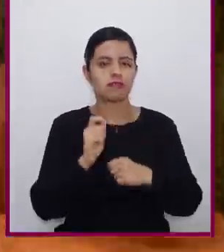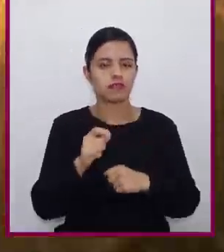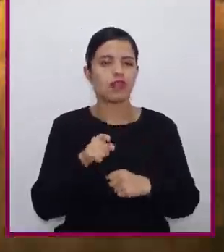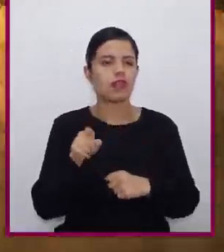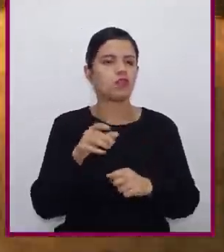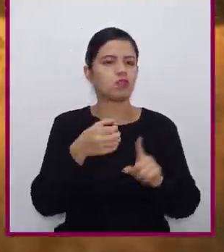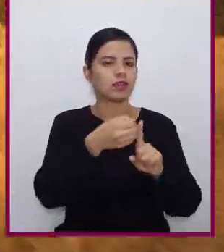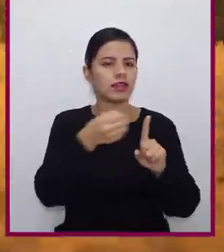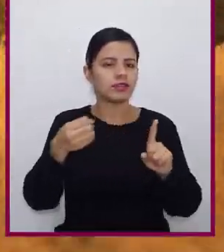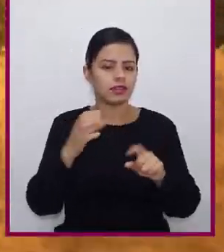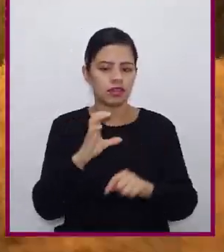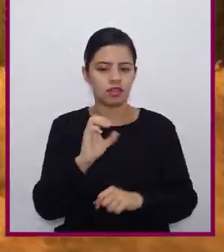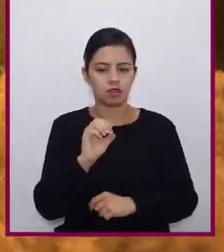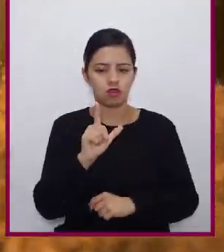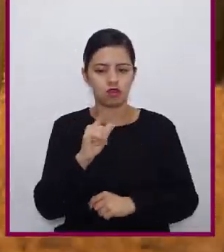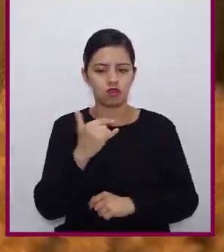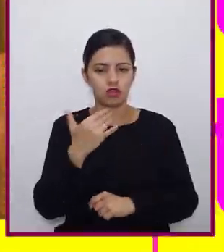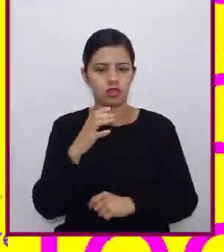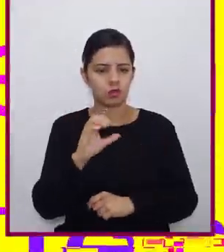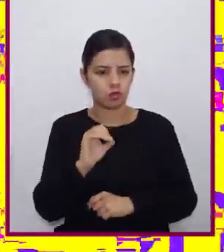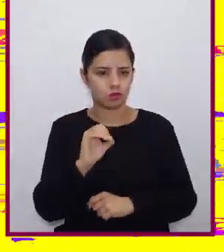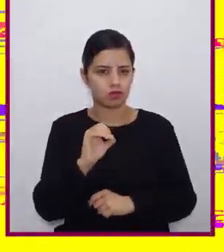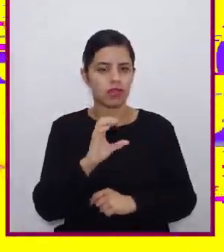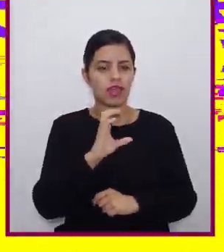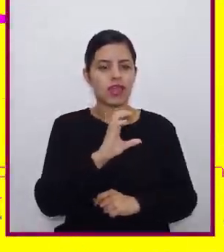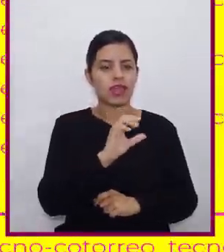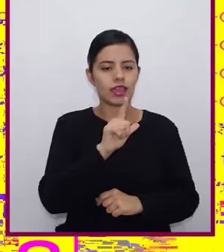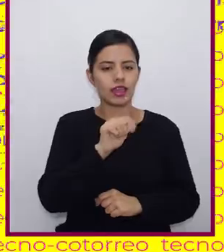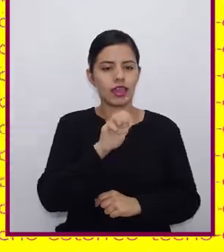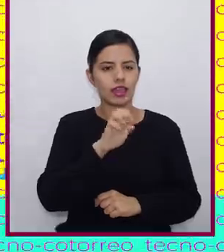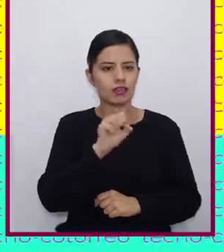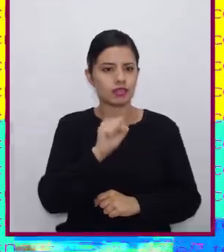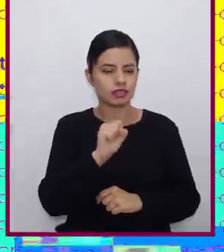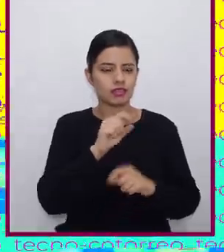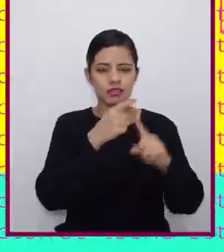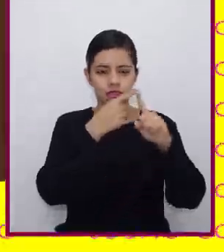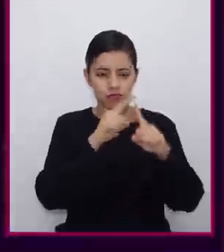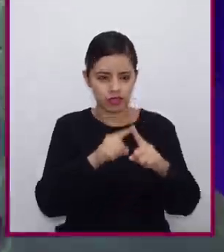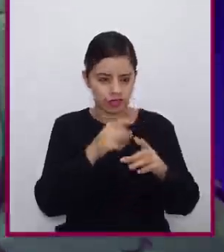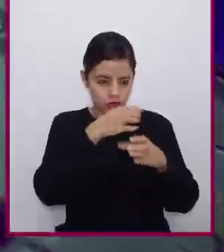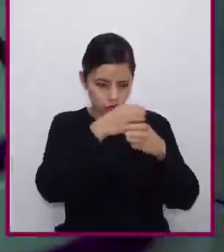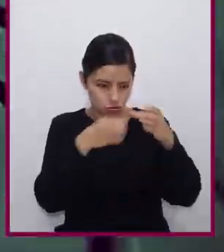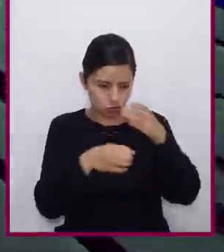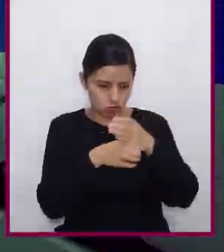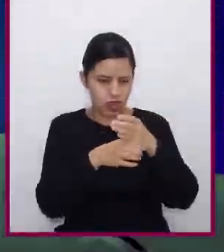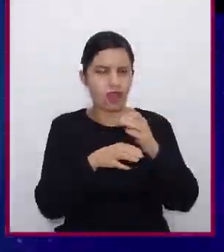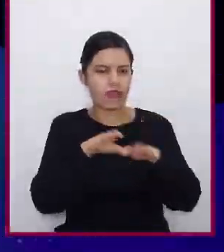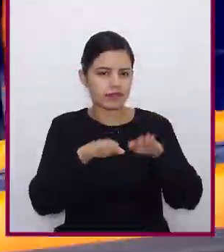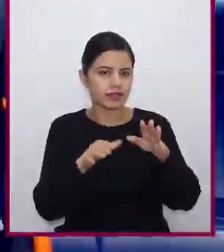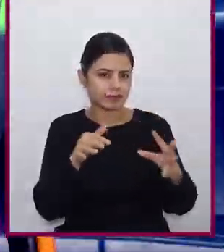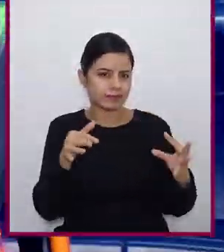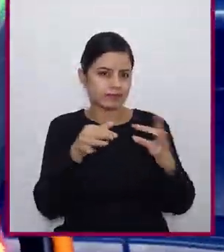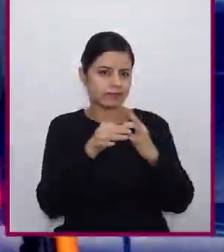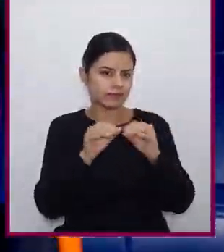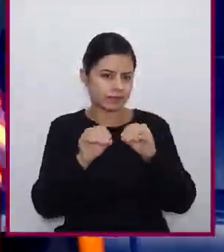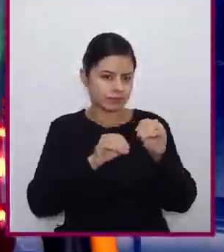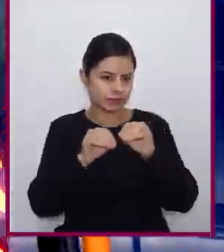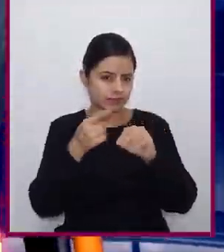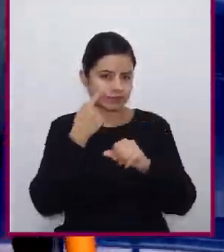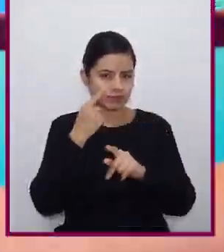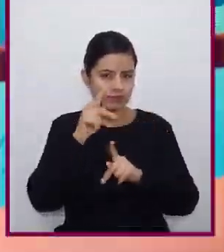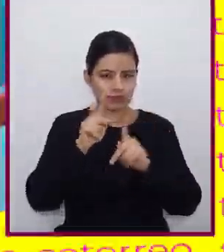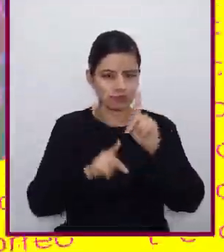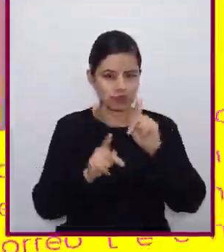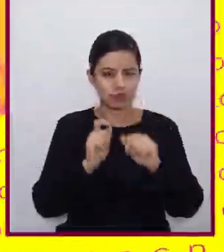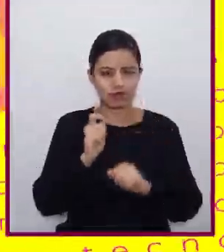se organiza el código de unidades denominadas clases, de las cuales se crean objetos que se relacionan entre sí. Pero vamos por partes. Repasemos lo